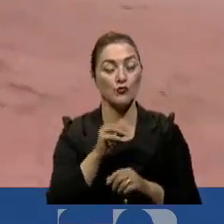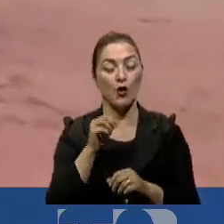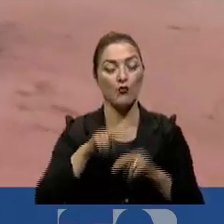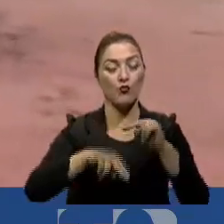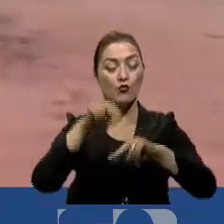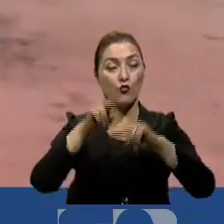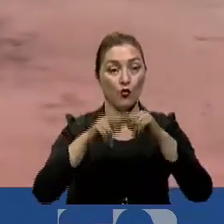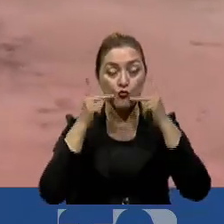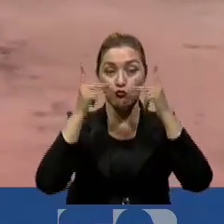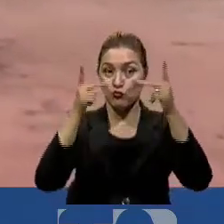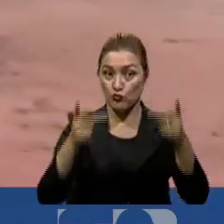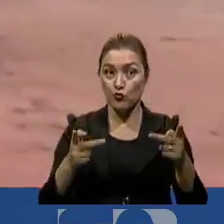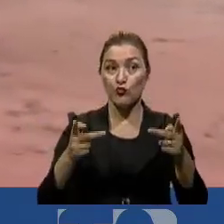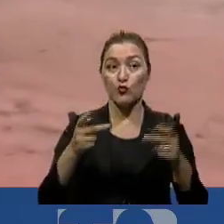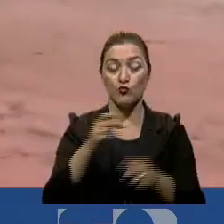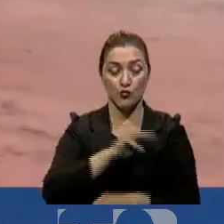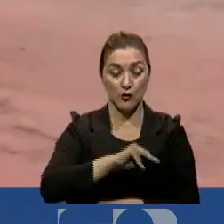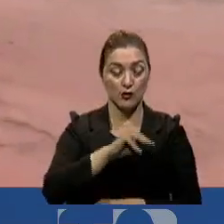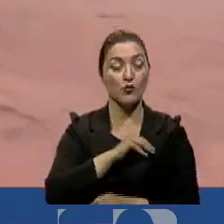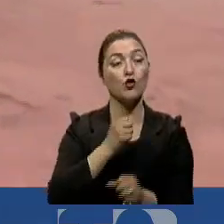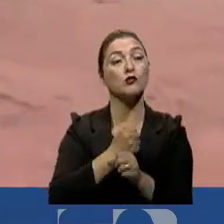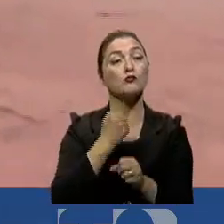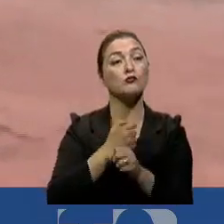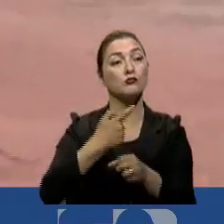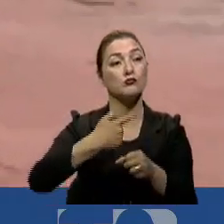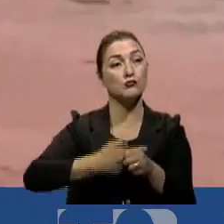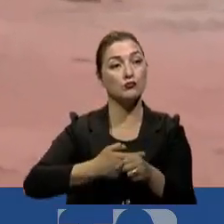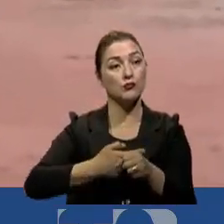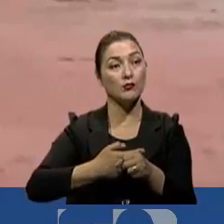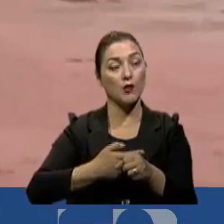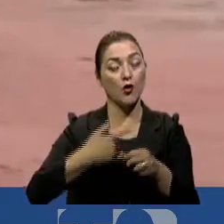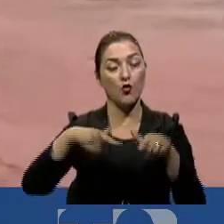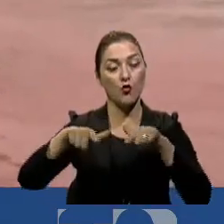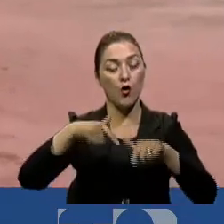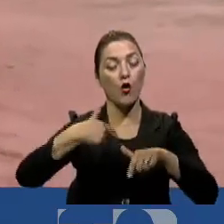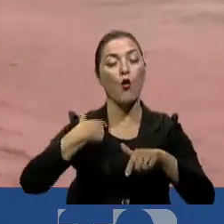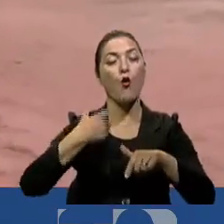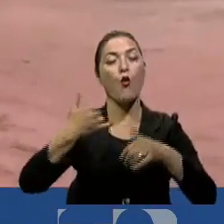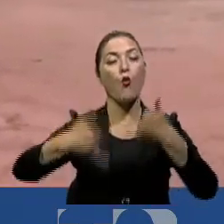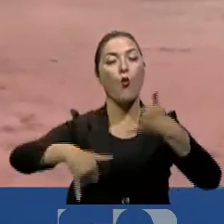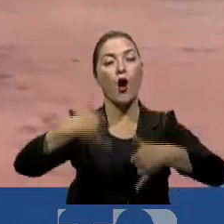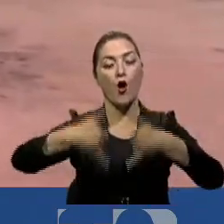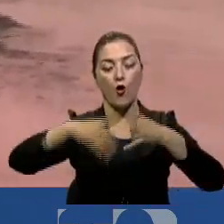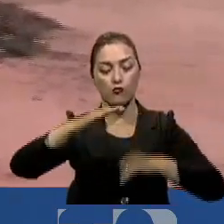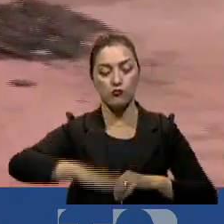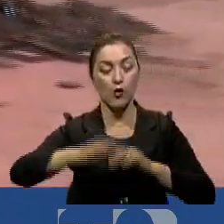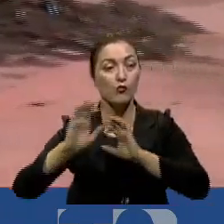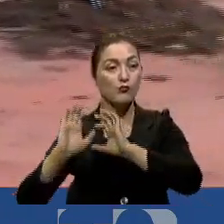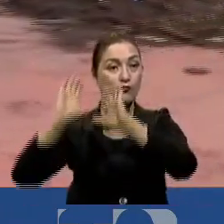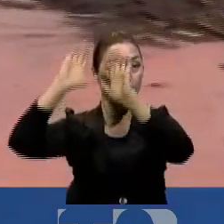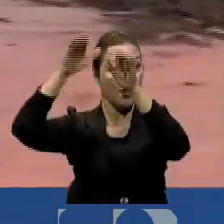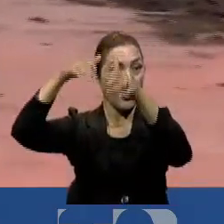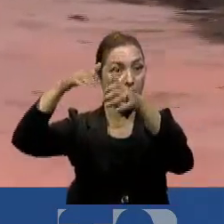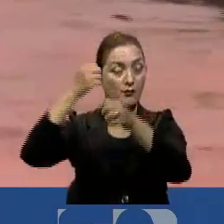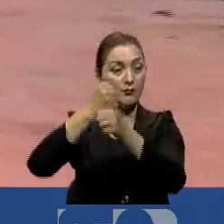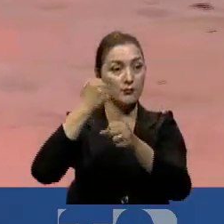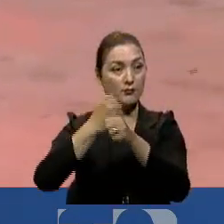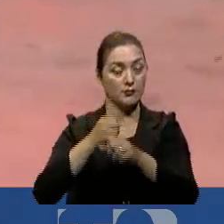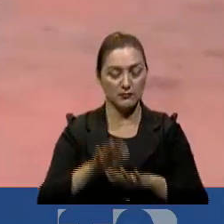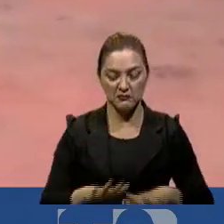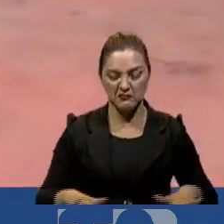públicas trabajando ya específicamente en las canchas de básquet. En este sitio el piso ya estaba